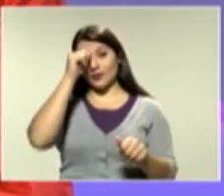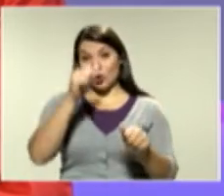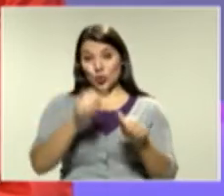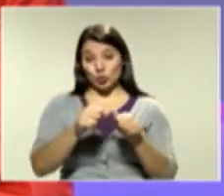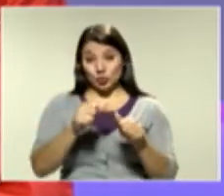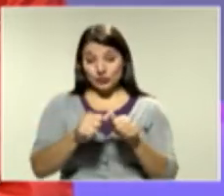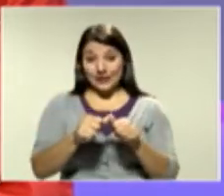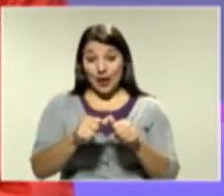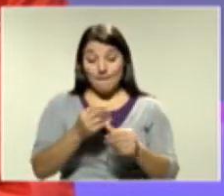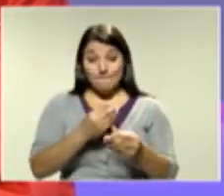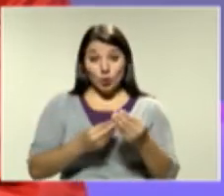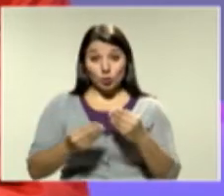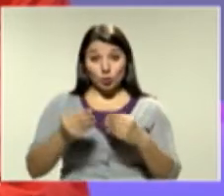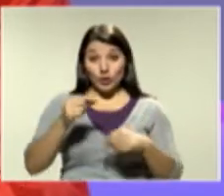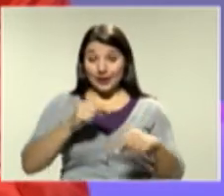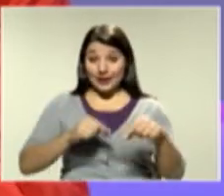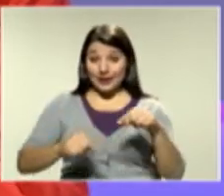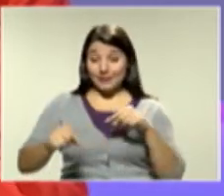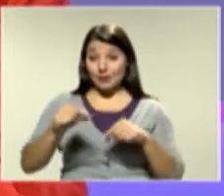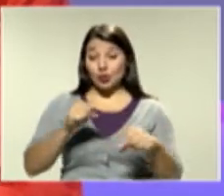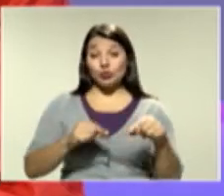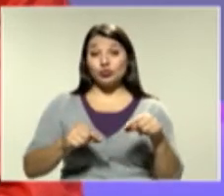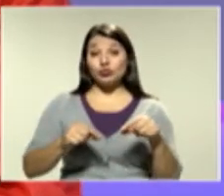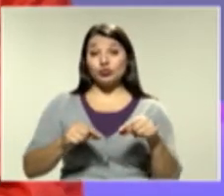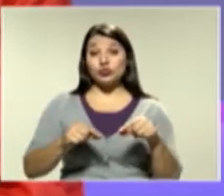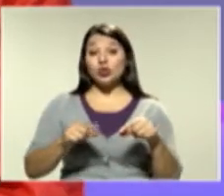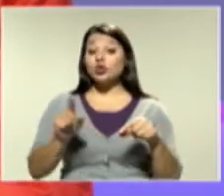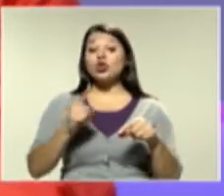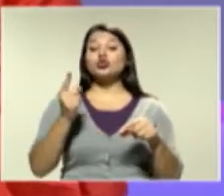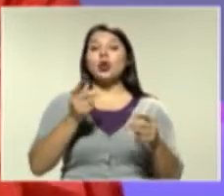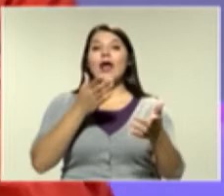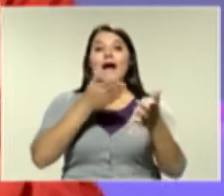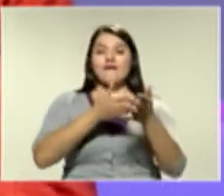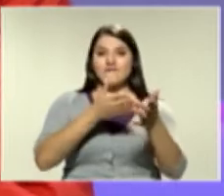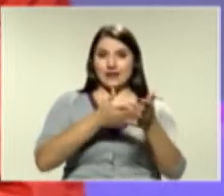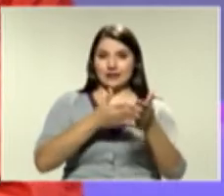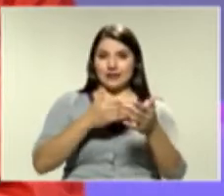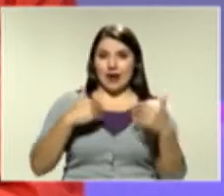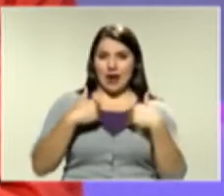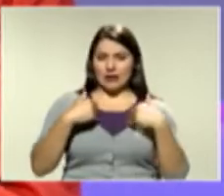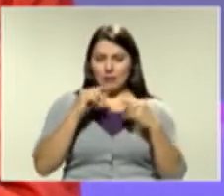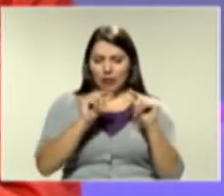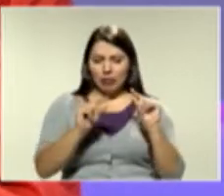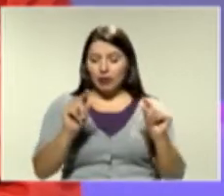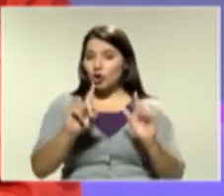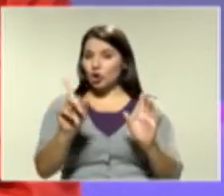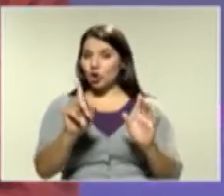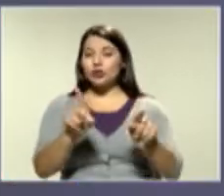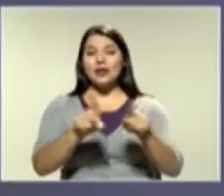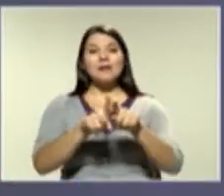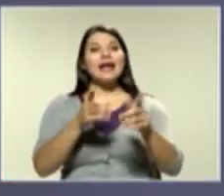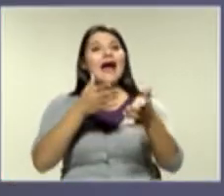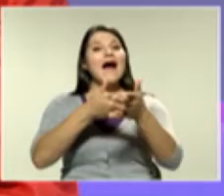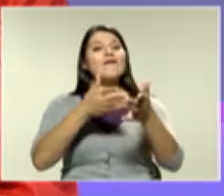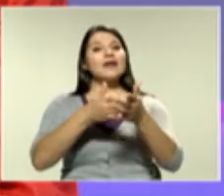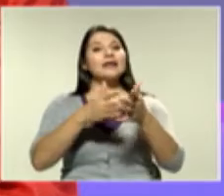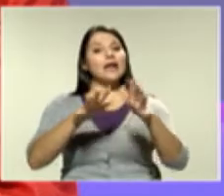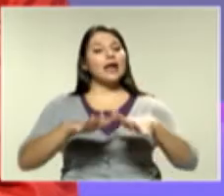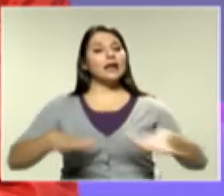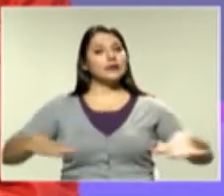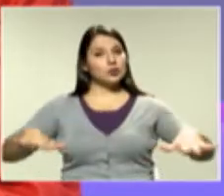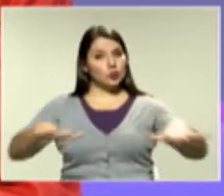los plaguicidas no solamente afectan las plagas, sino también todo el entorno donde se aplican. Y en este